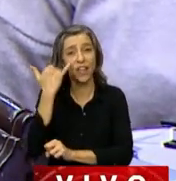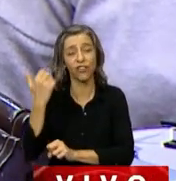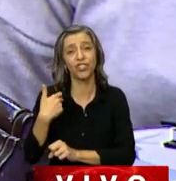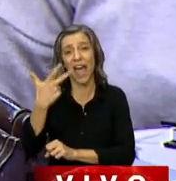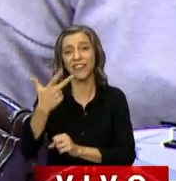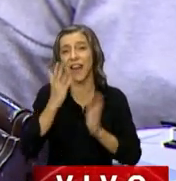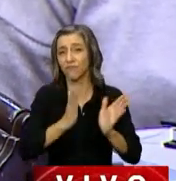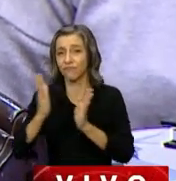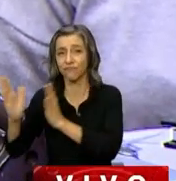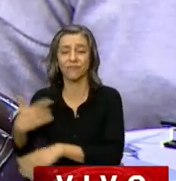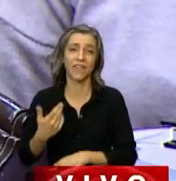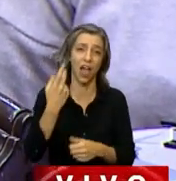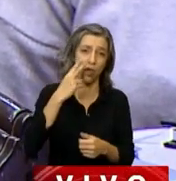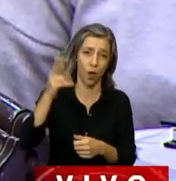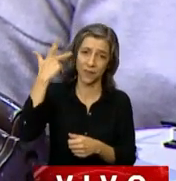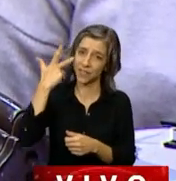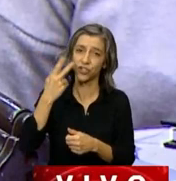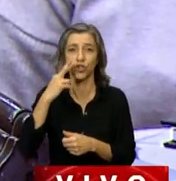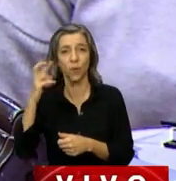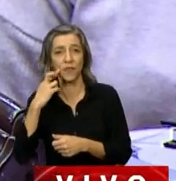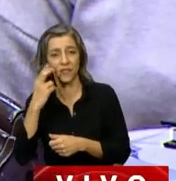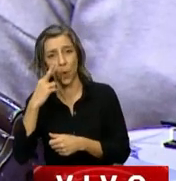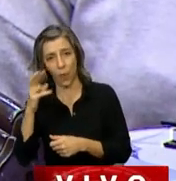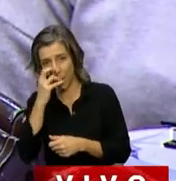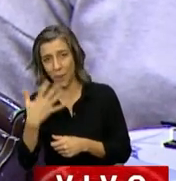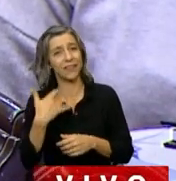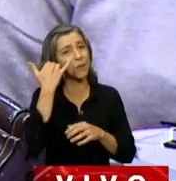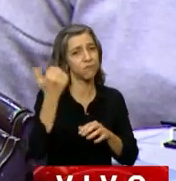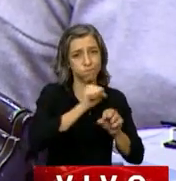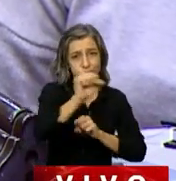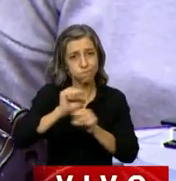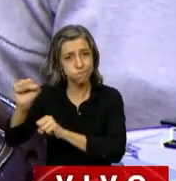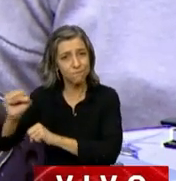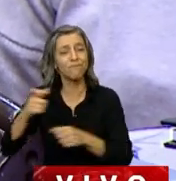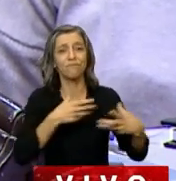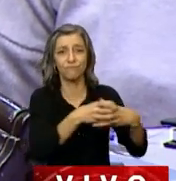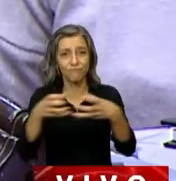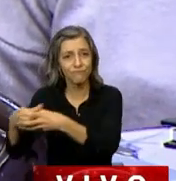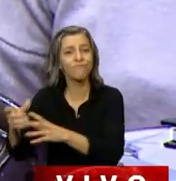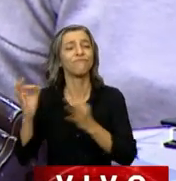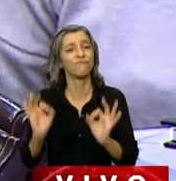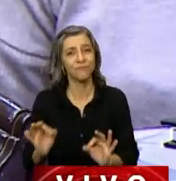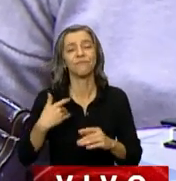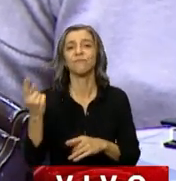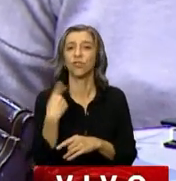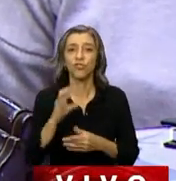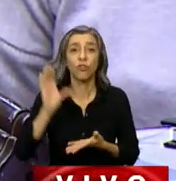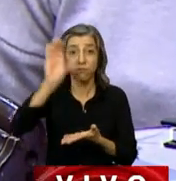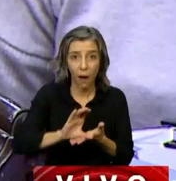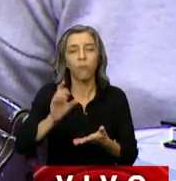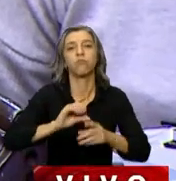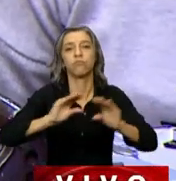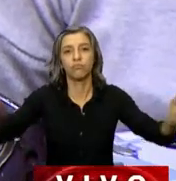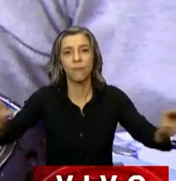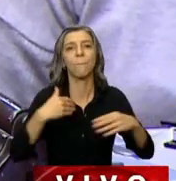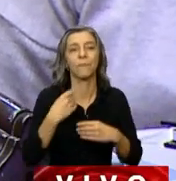camadas, 2018, 2019, 2020. Con esta financiación del Fondo de Fomento Nacional se financian 3 tesis de